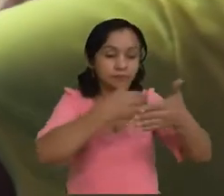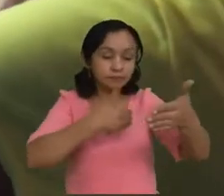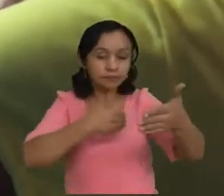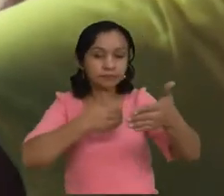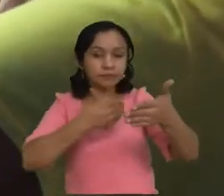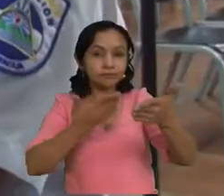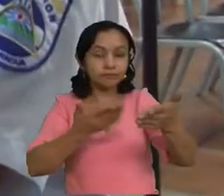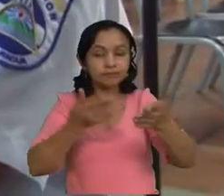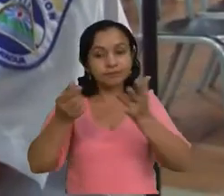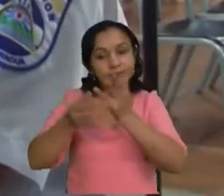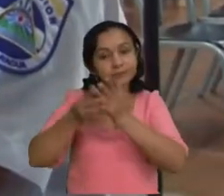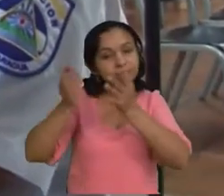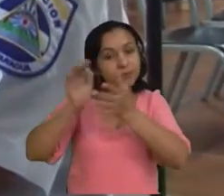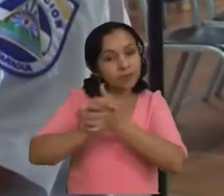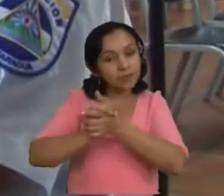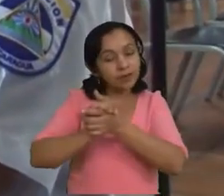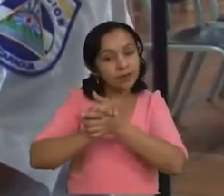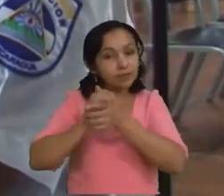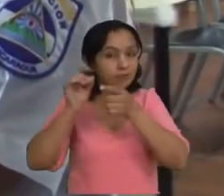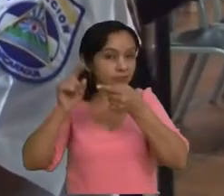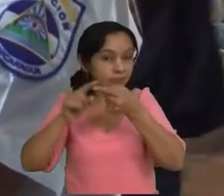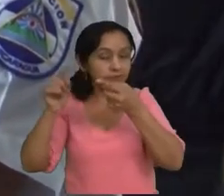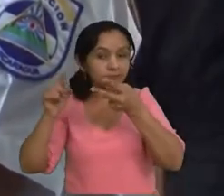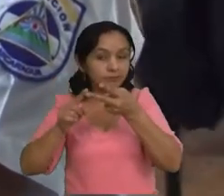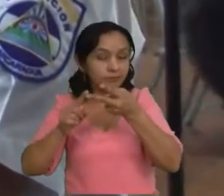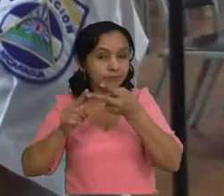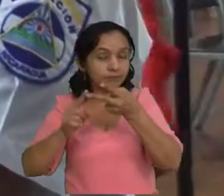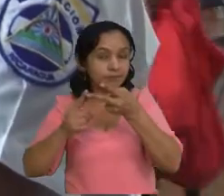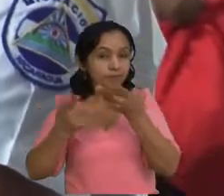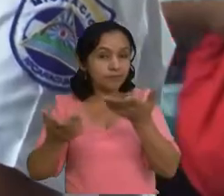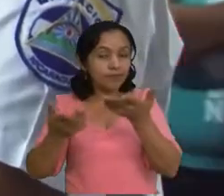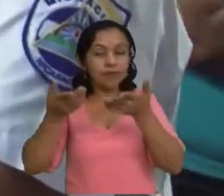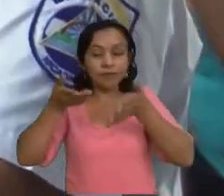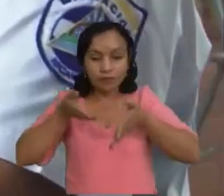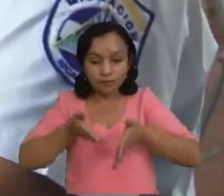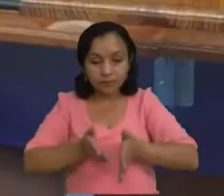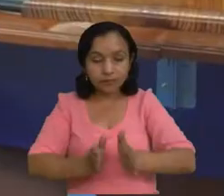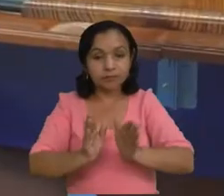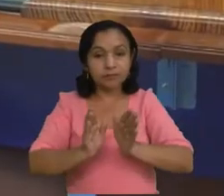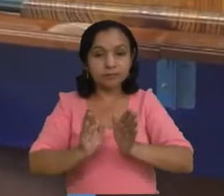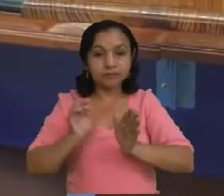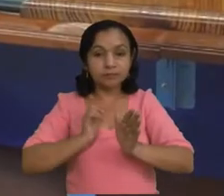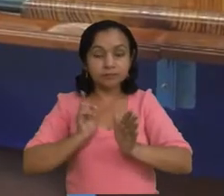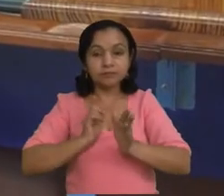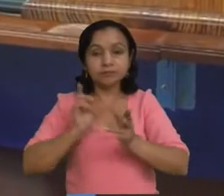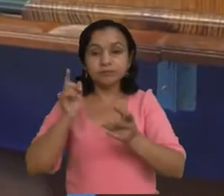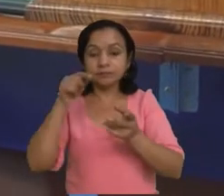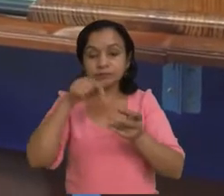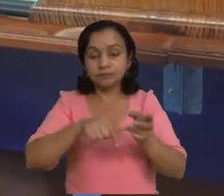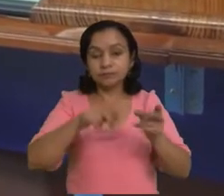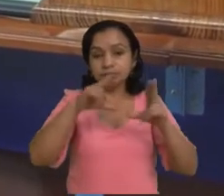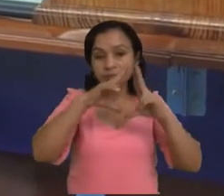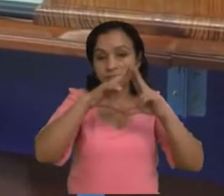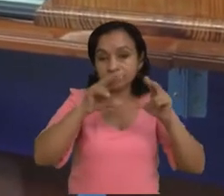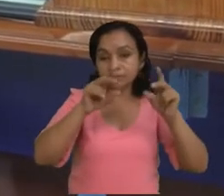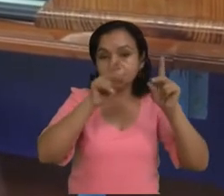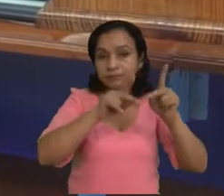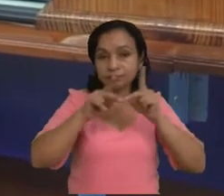certificados de matrimonio o certificados de nacimiento en caso de tener vínculo con